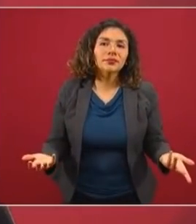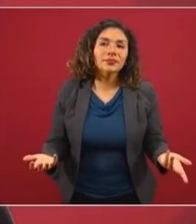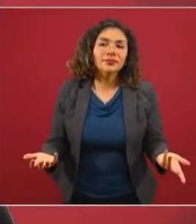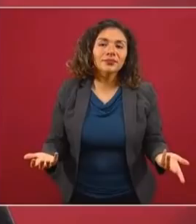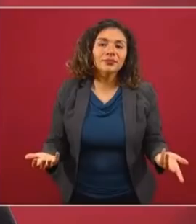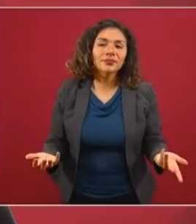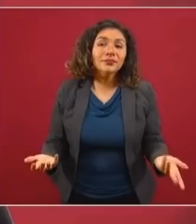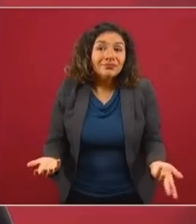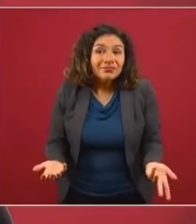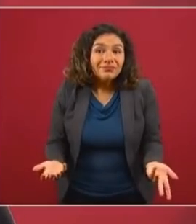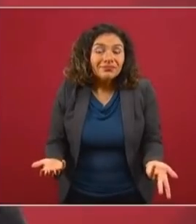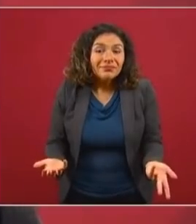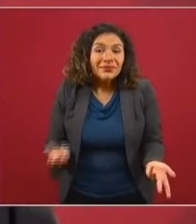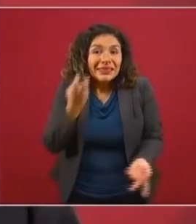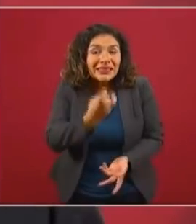Entonces,